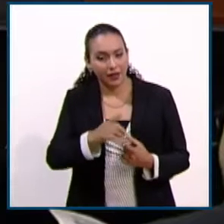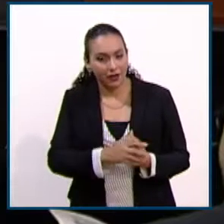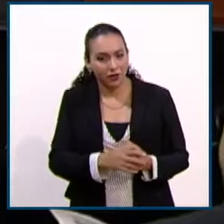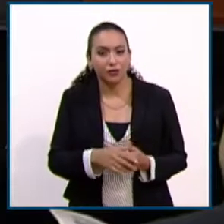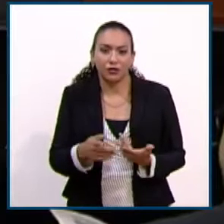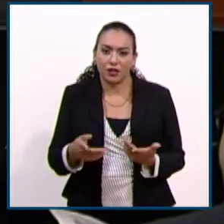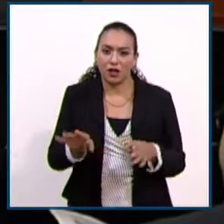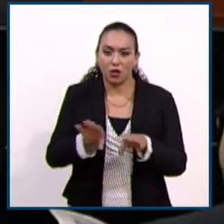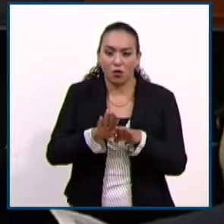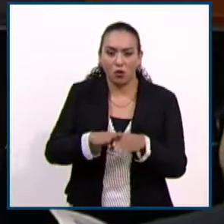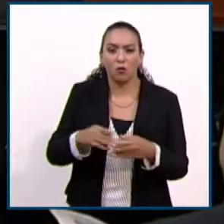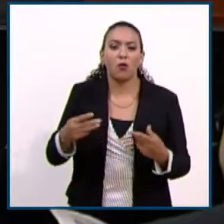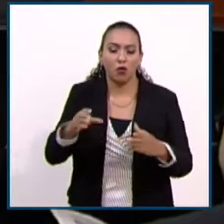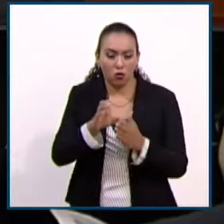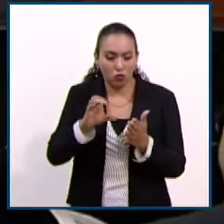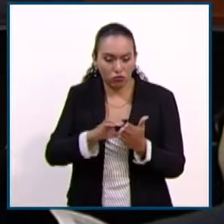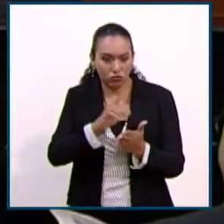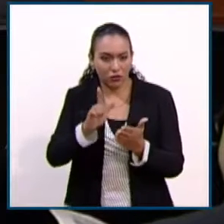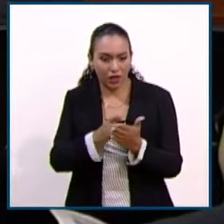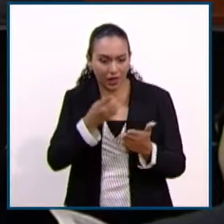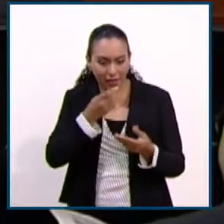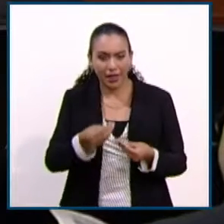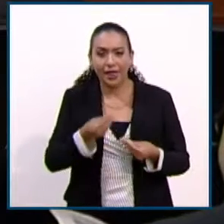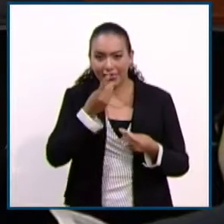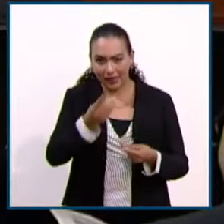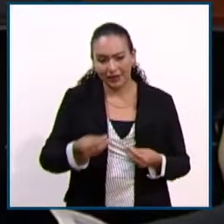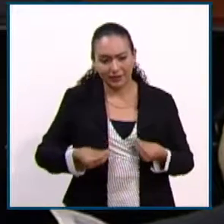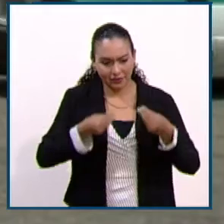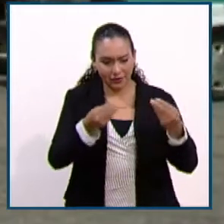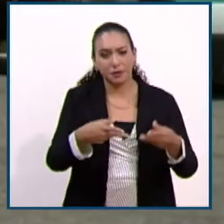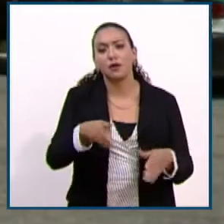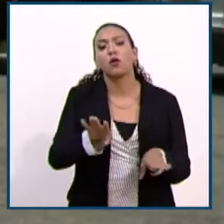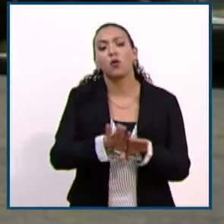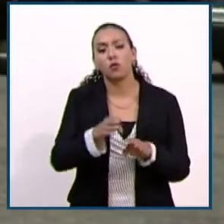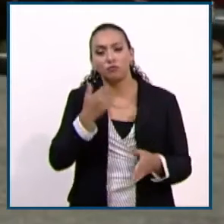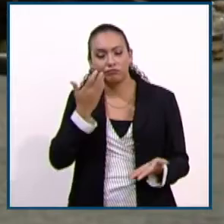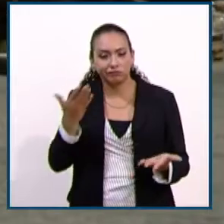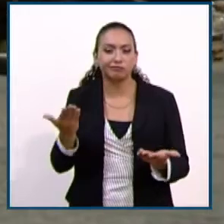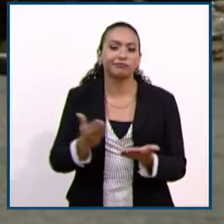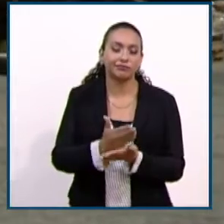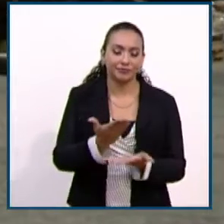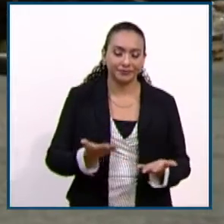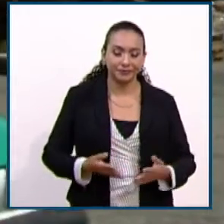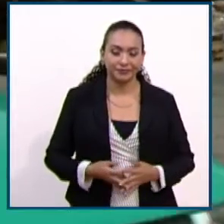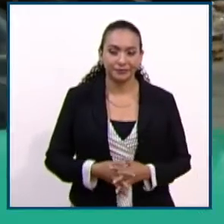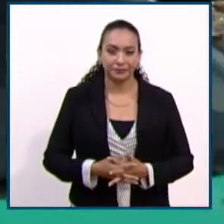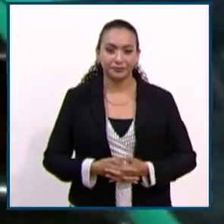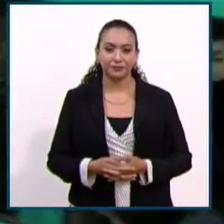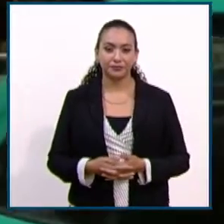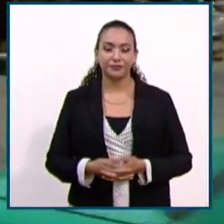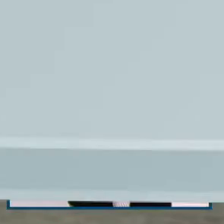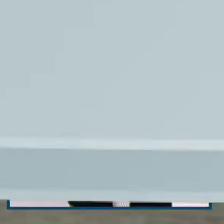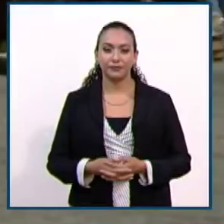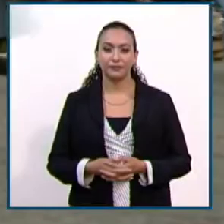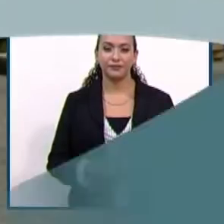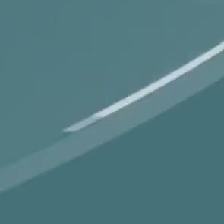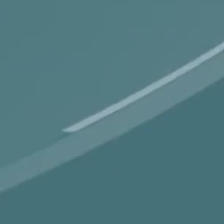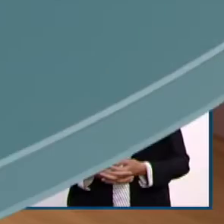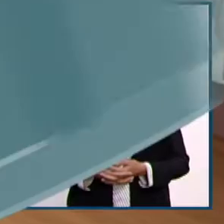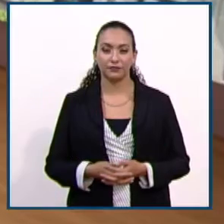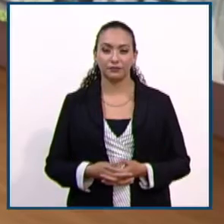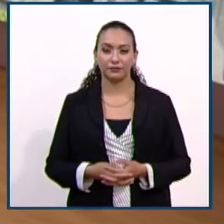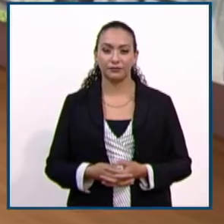que le confiere la Constitución. Con información de Mario López Peña para el canal del Poder Judicial de la Federación.